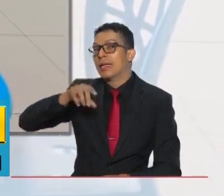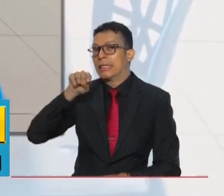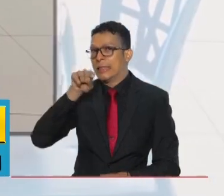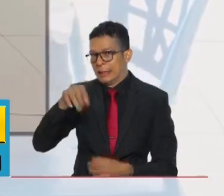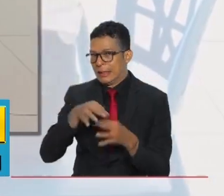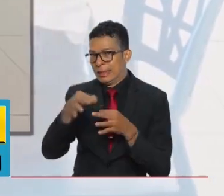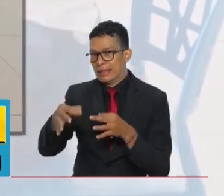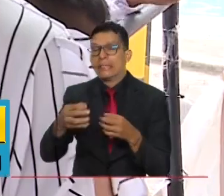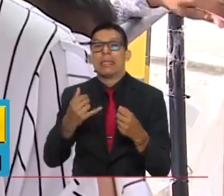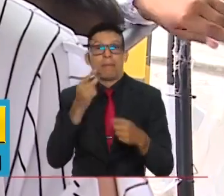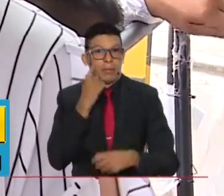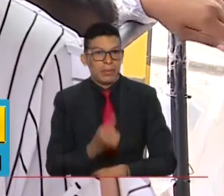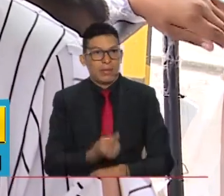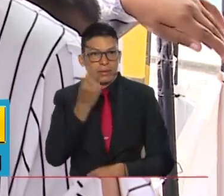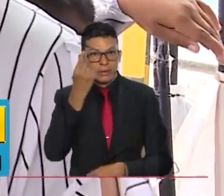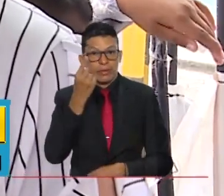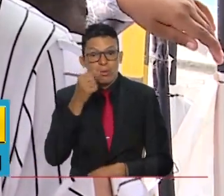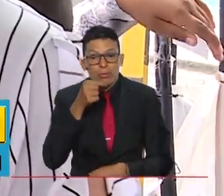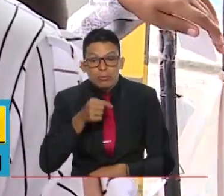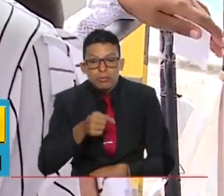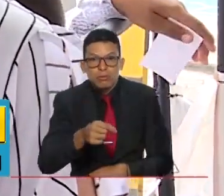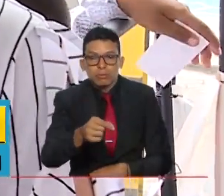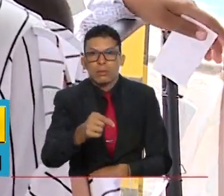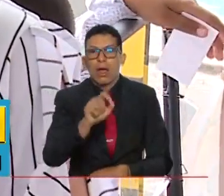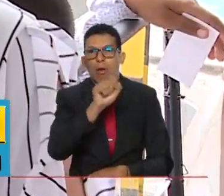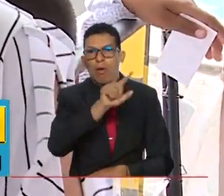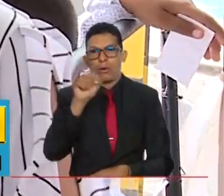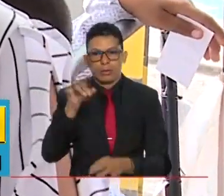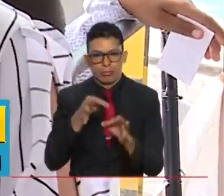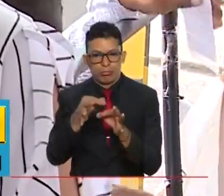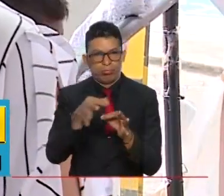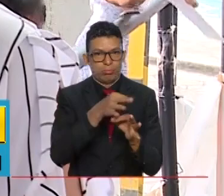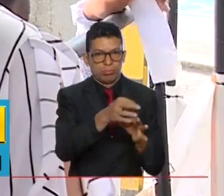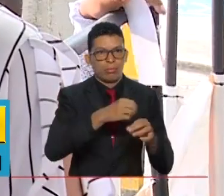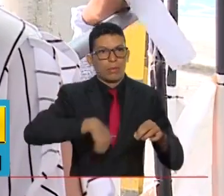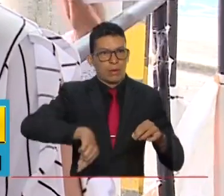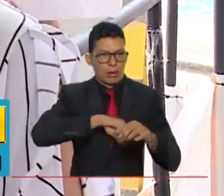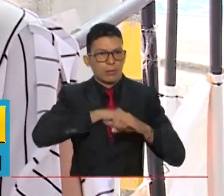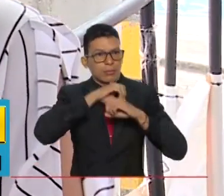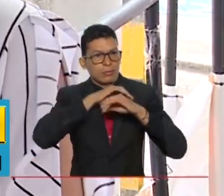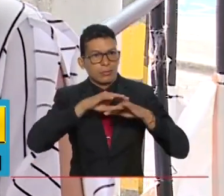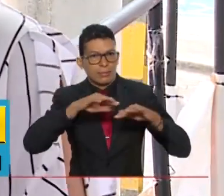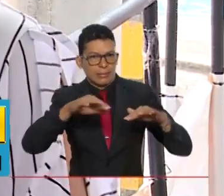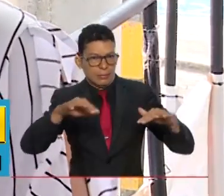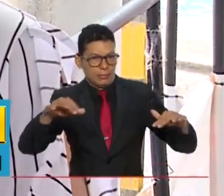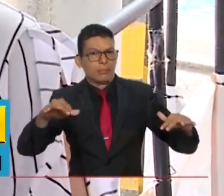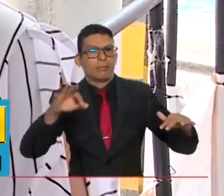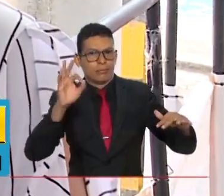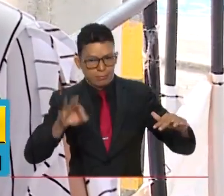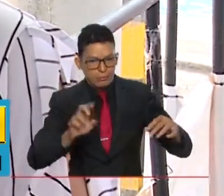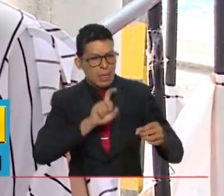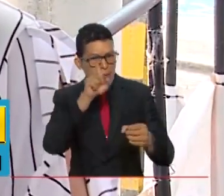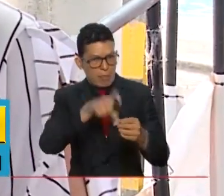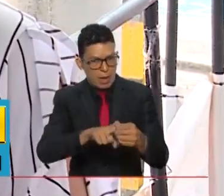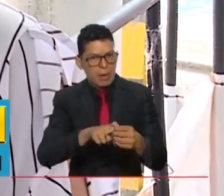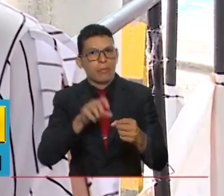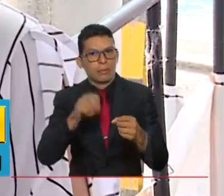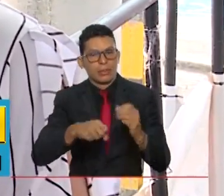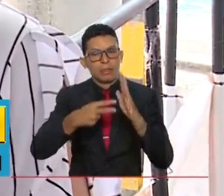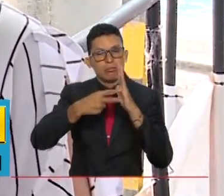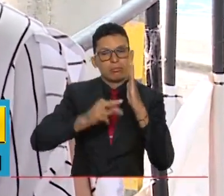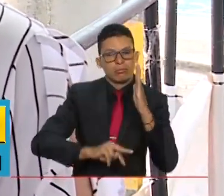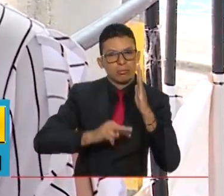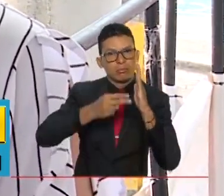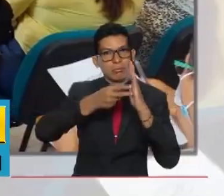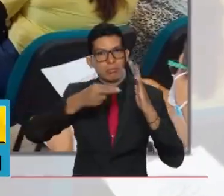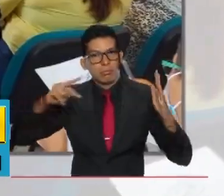las próximas son 11 municipios los que vamos a extendernos y a llevarle a la educación técnica,